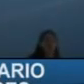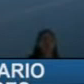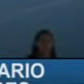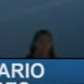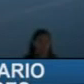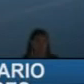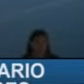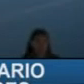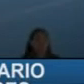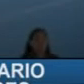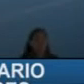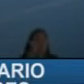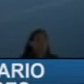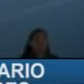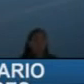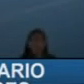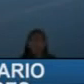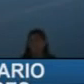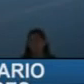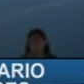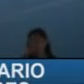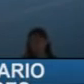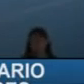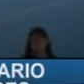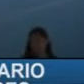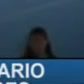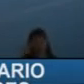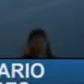heredamos que nunca hay que olvidarlo